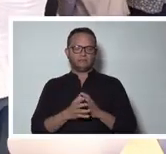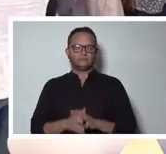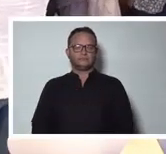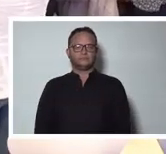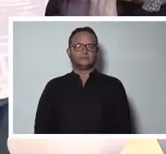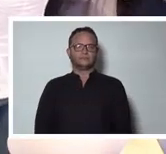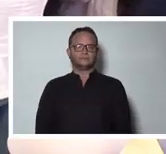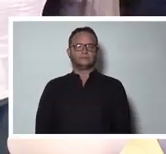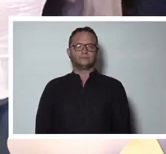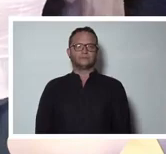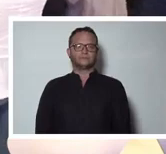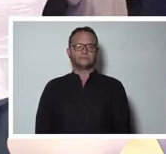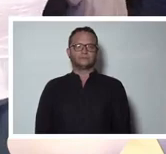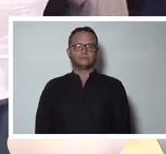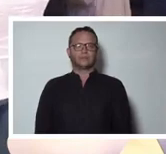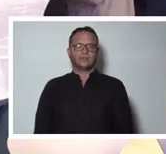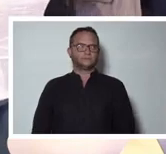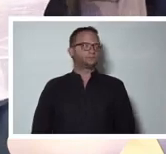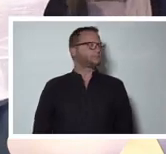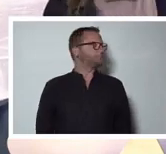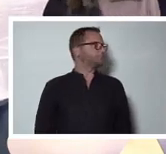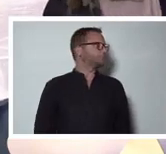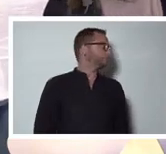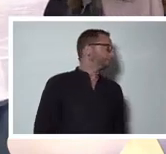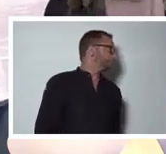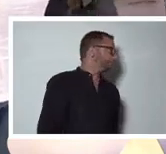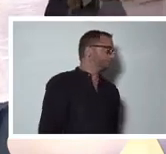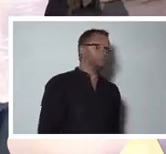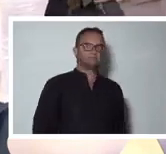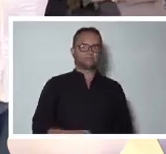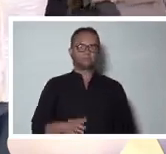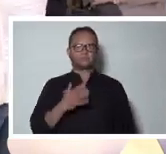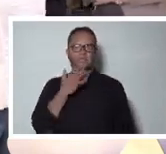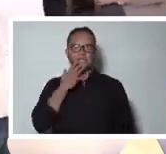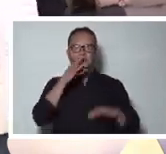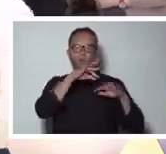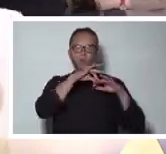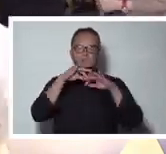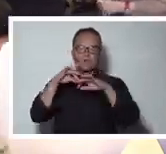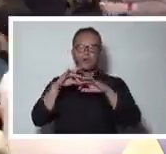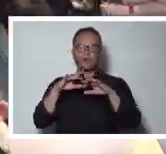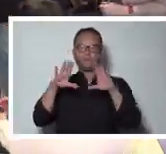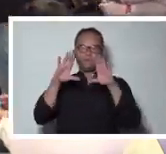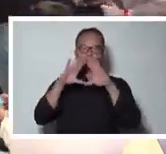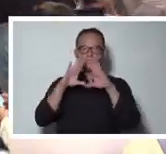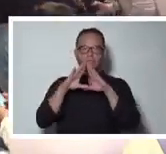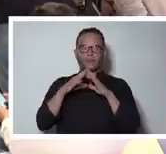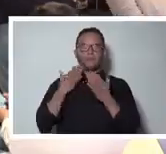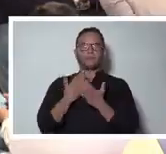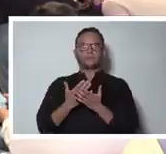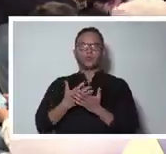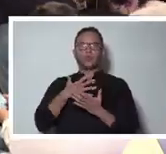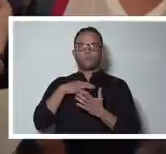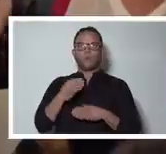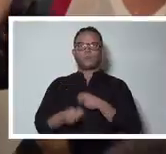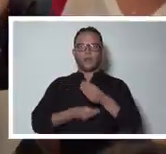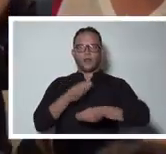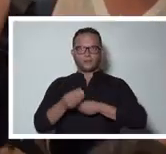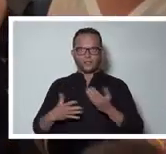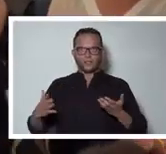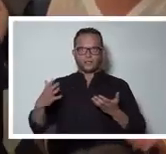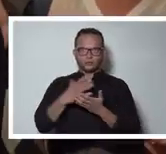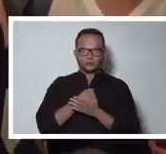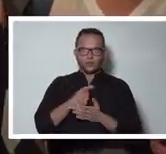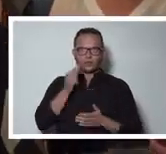quedado totalmente demostrado sino que creo que es un ejemplo de Liderazgo feminista demostrando que se pueden afrontar todos los